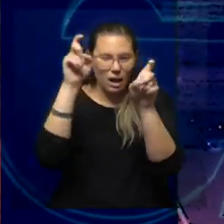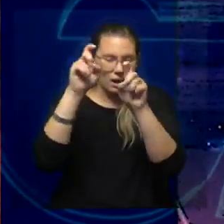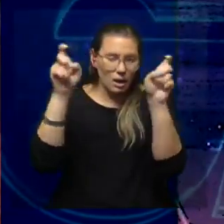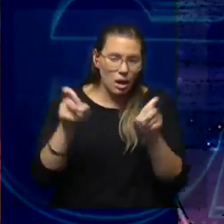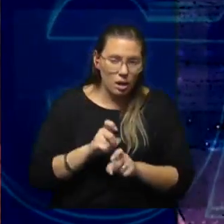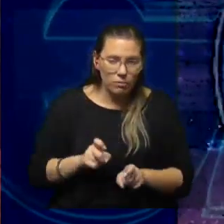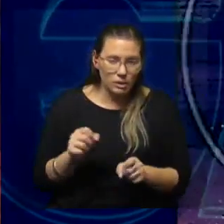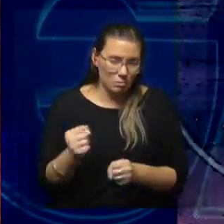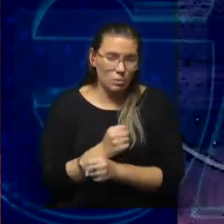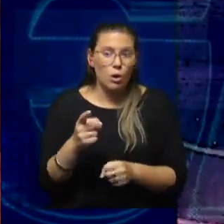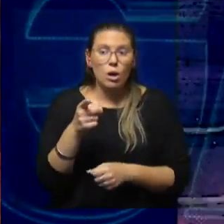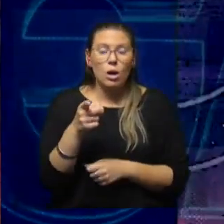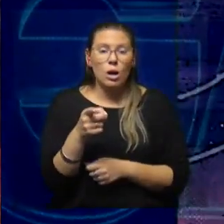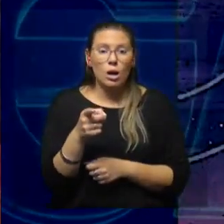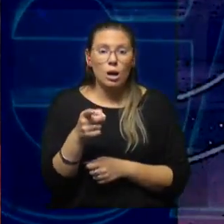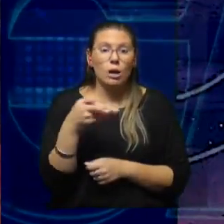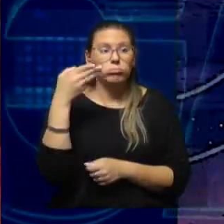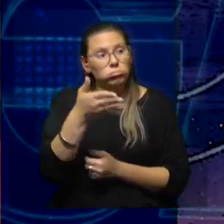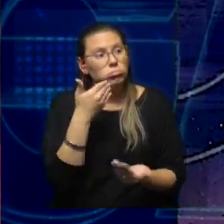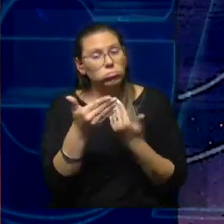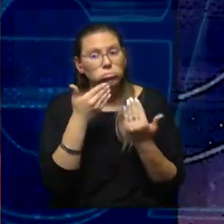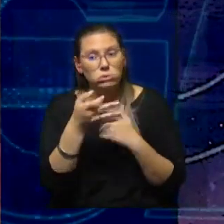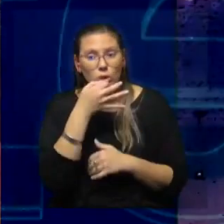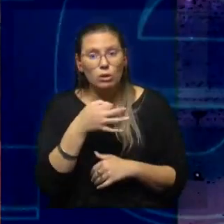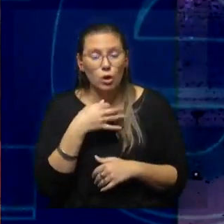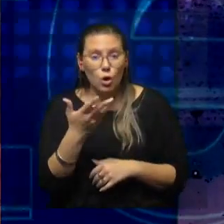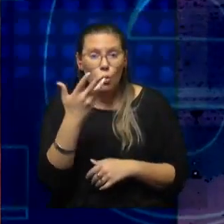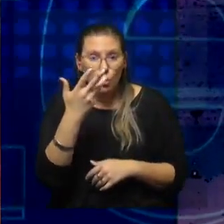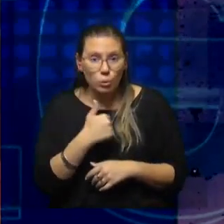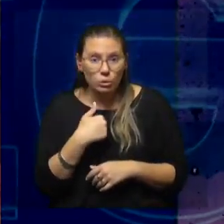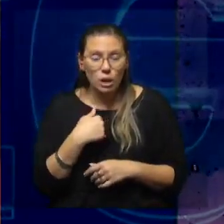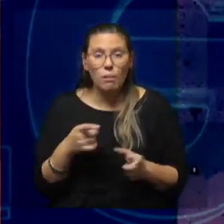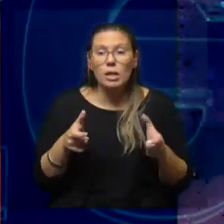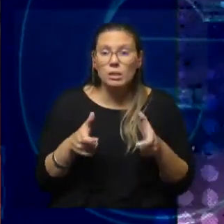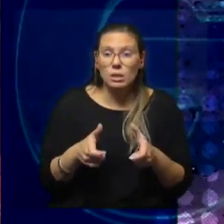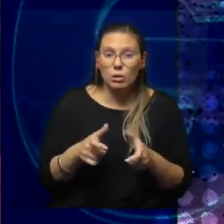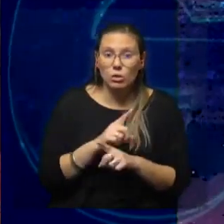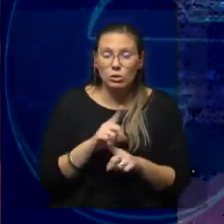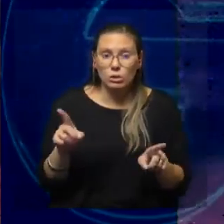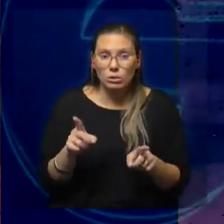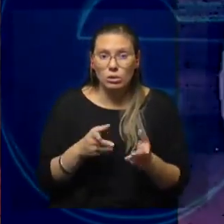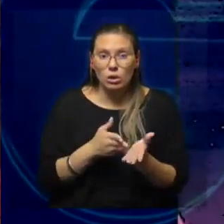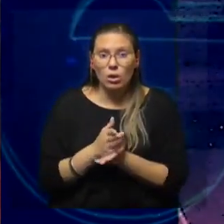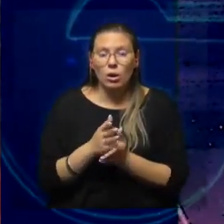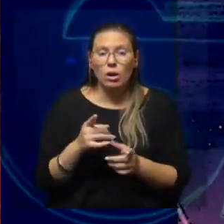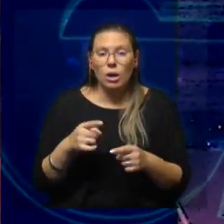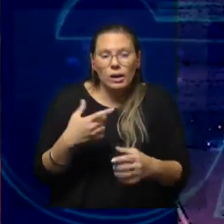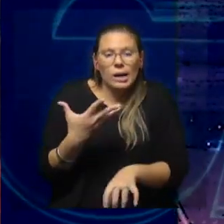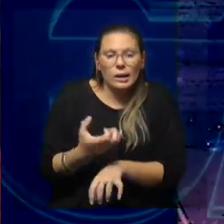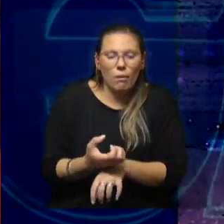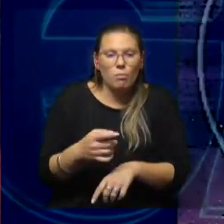y entonces fuimos a hablar con él y nos dijo que si le gustaba nos ponían el disco, y si no, amigos, como siempre, nos dio 10 horas, grabamos el